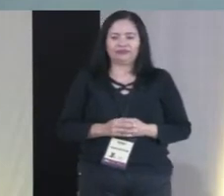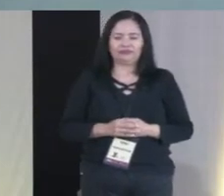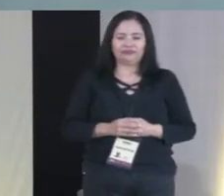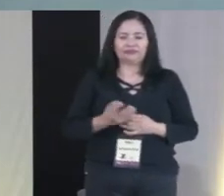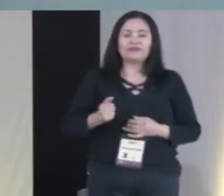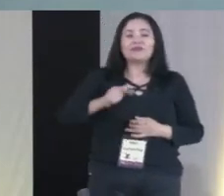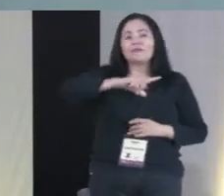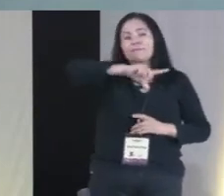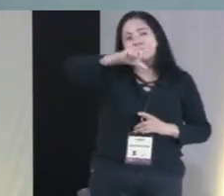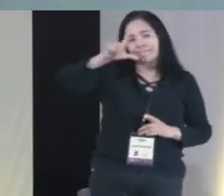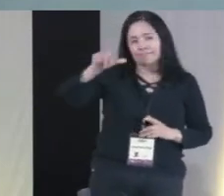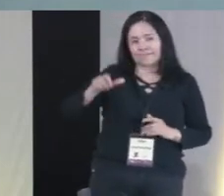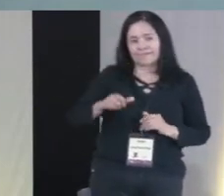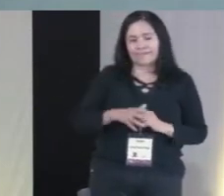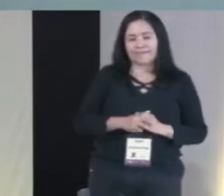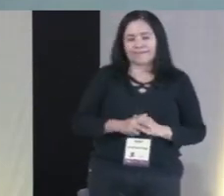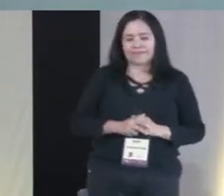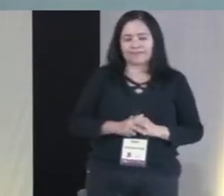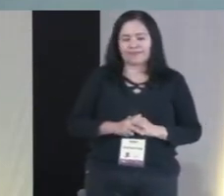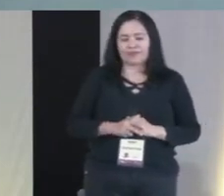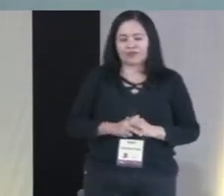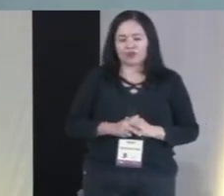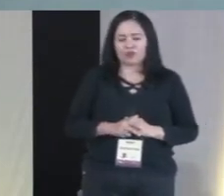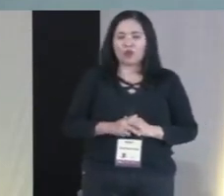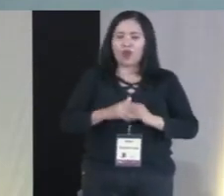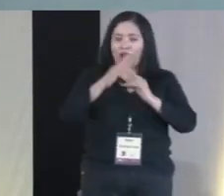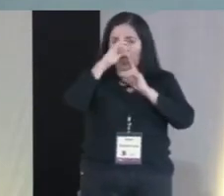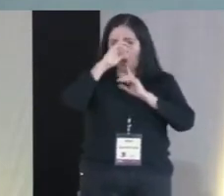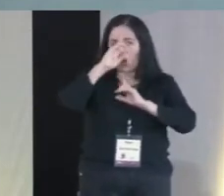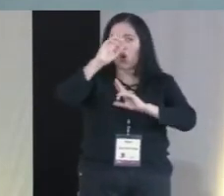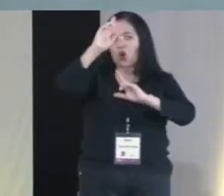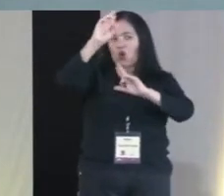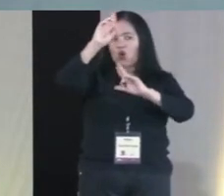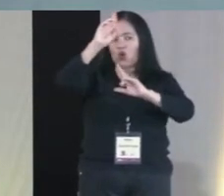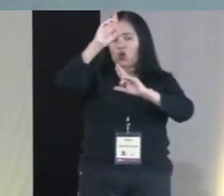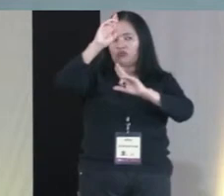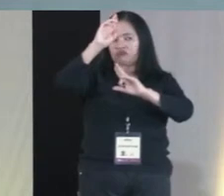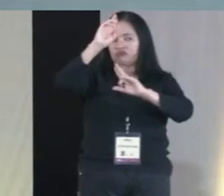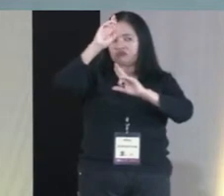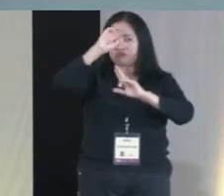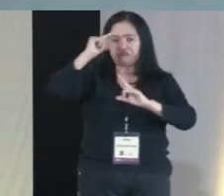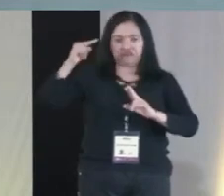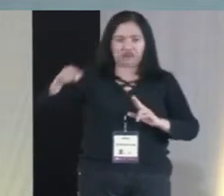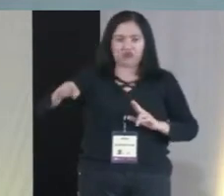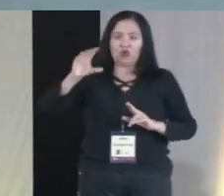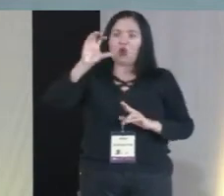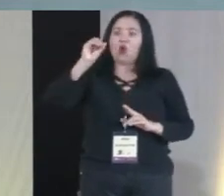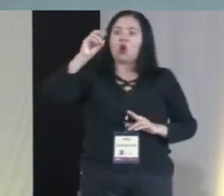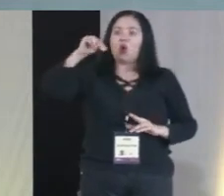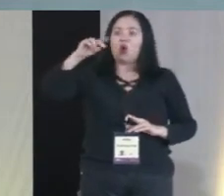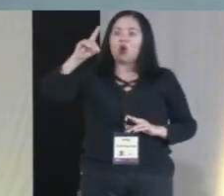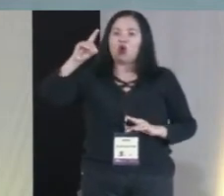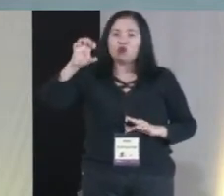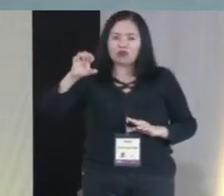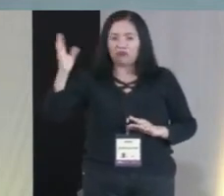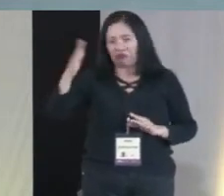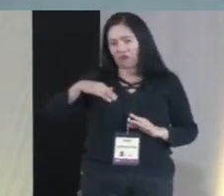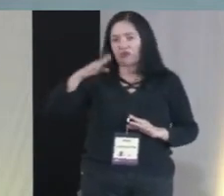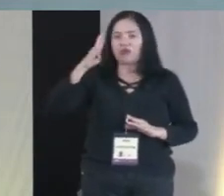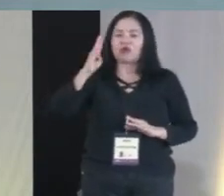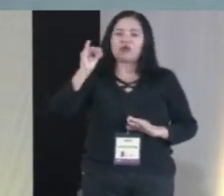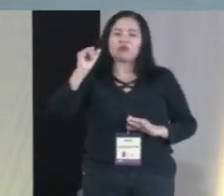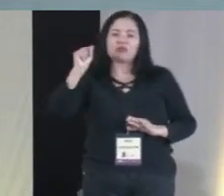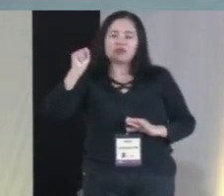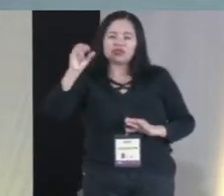Luego la honra de los títulos nobiliarios, pues no lo hicieron conde, no lo hicieron vizconde, no lo